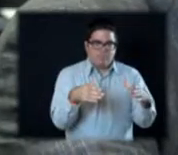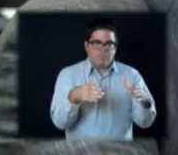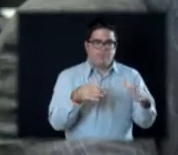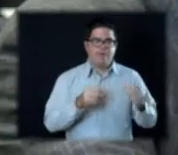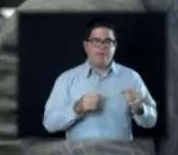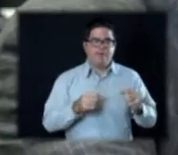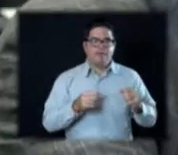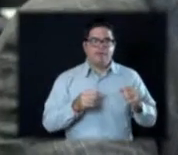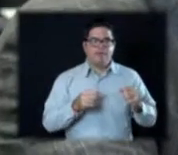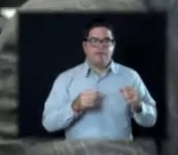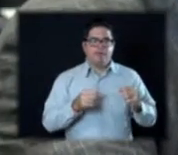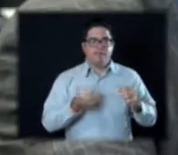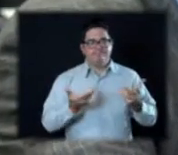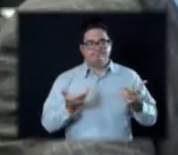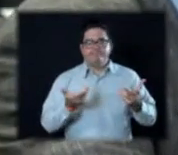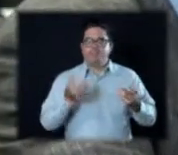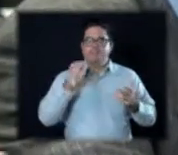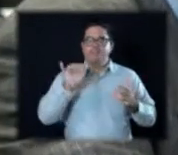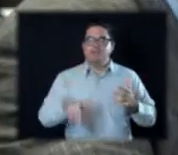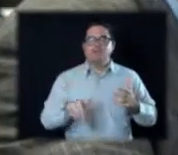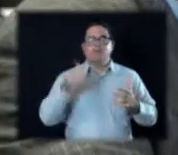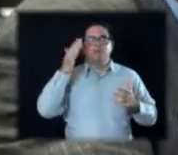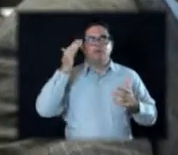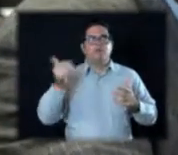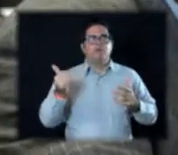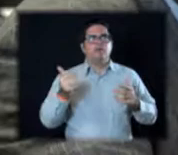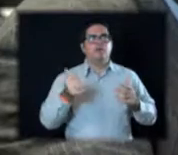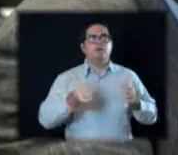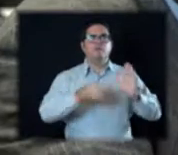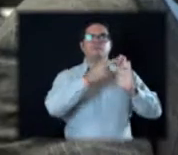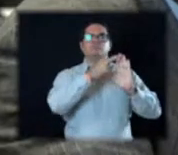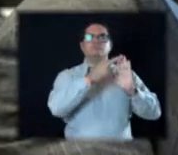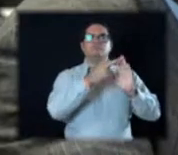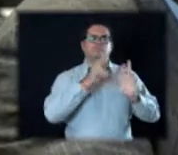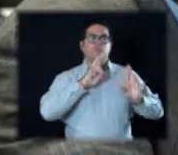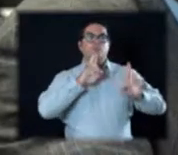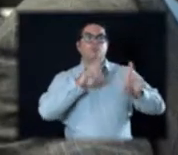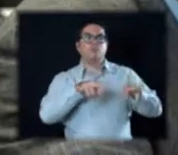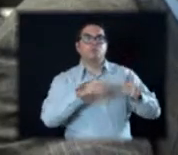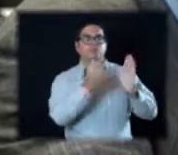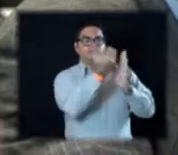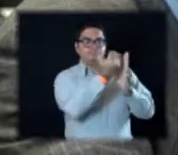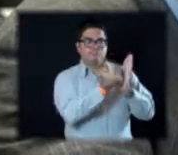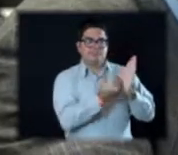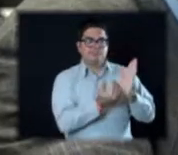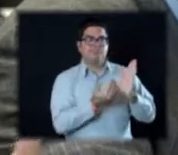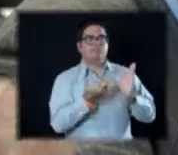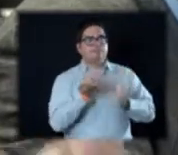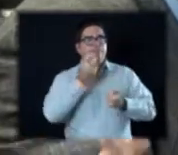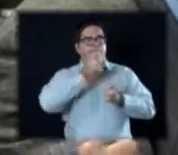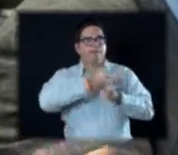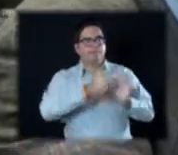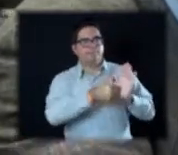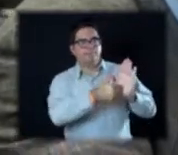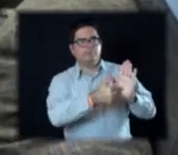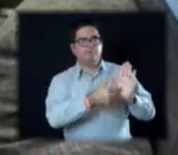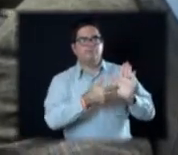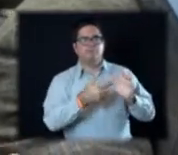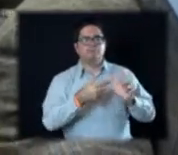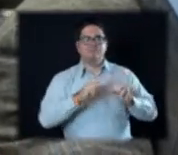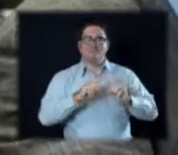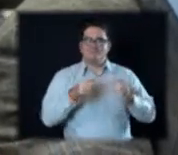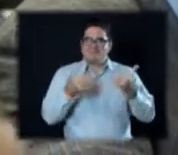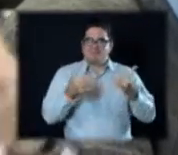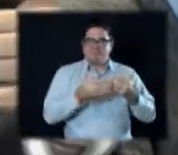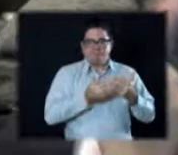que está sucediendo y me parece que ese tipo de, por esa razón, este tipo de informe no se podía recopilar,